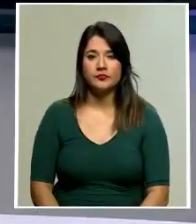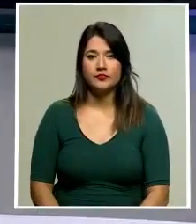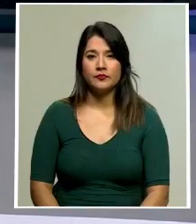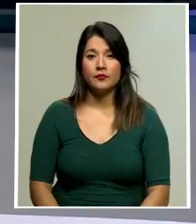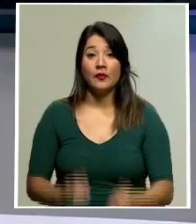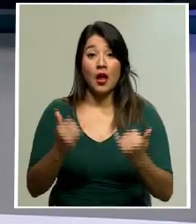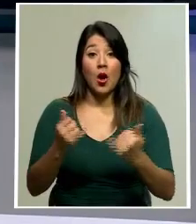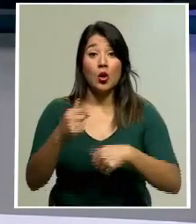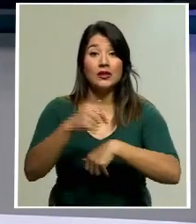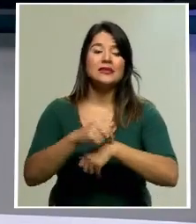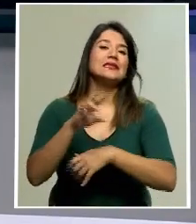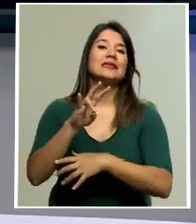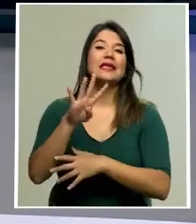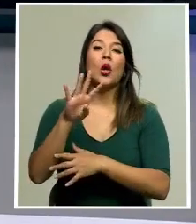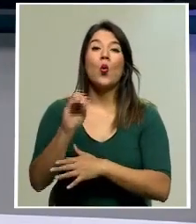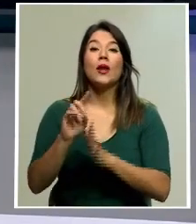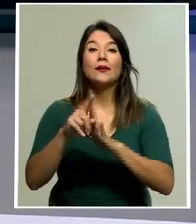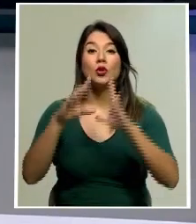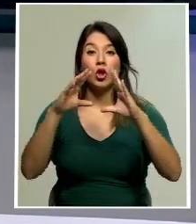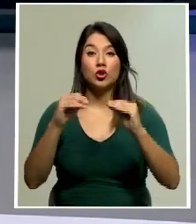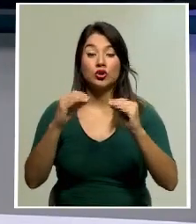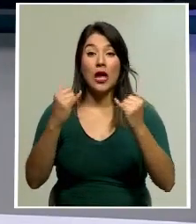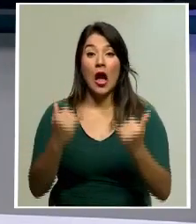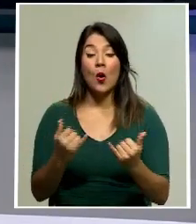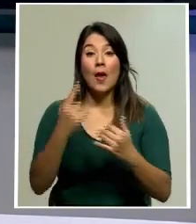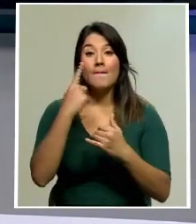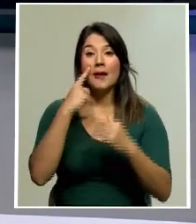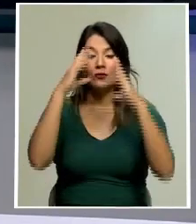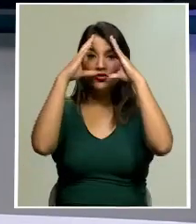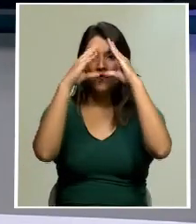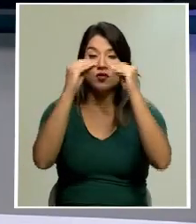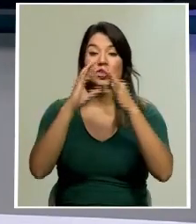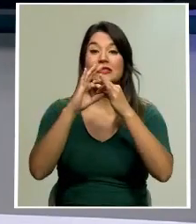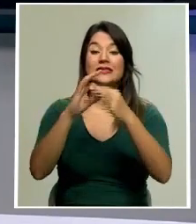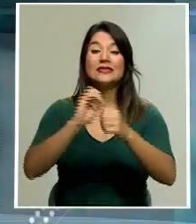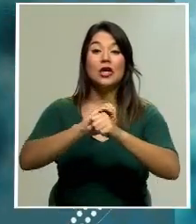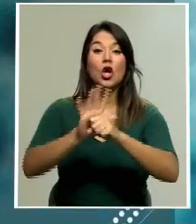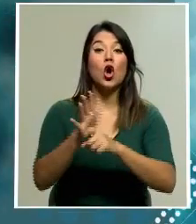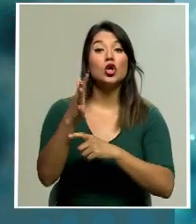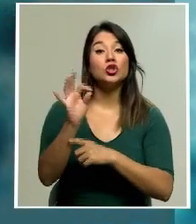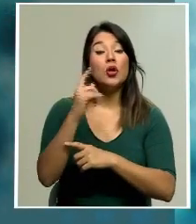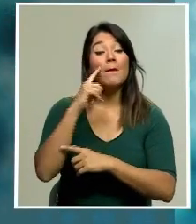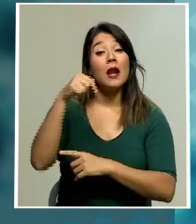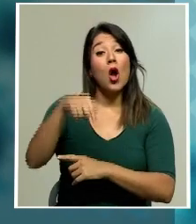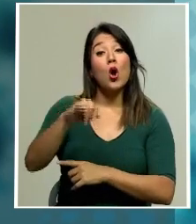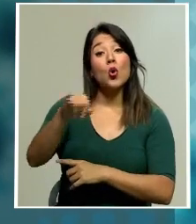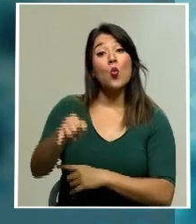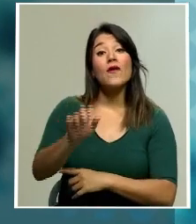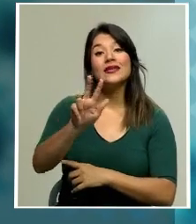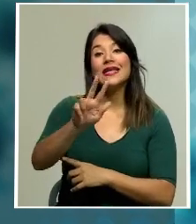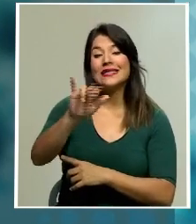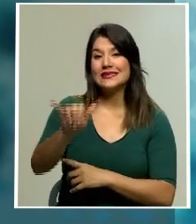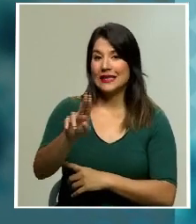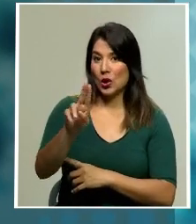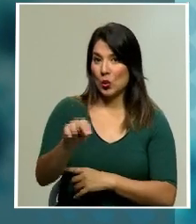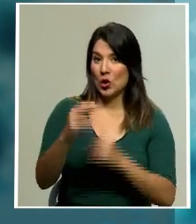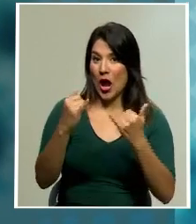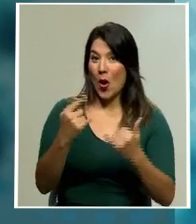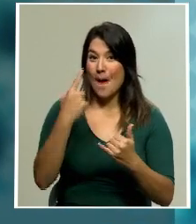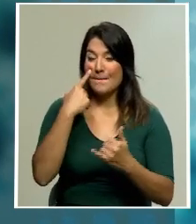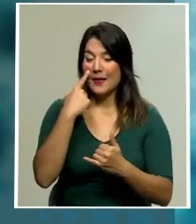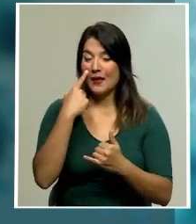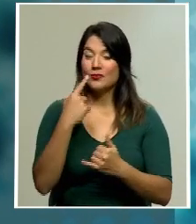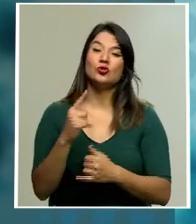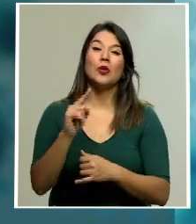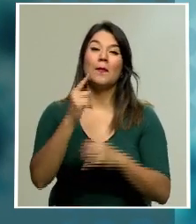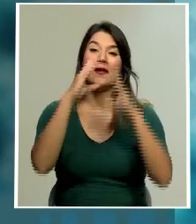A ser las 7:40, vamos de inmediato a repasar los datos COVID-19 para este jueves 3 de junio. Ahí tenemos nuestra primer